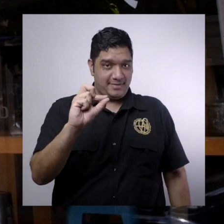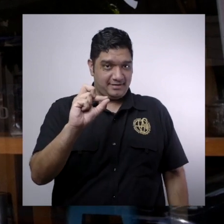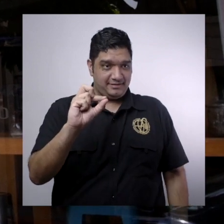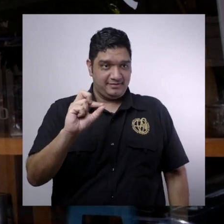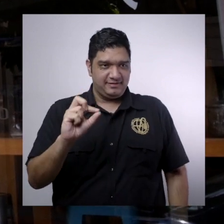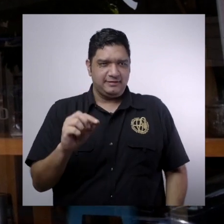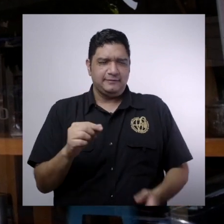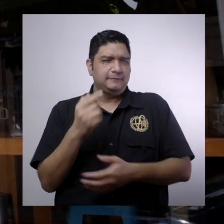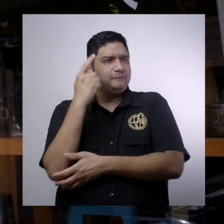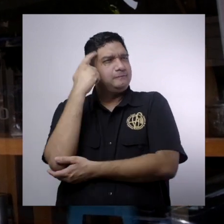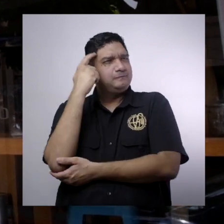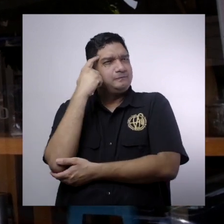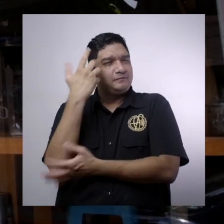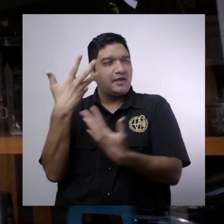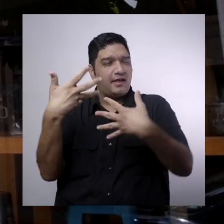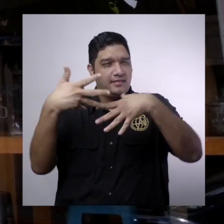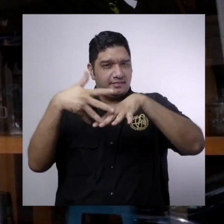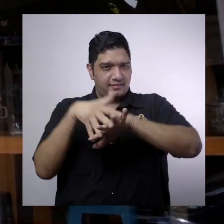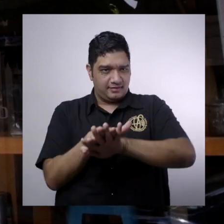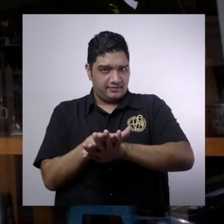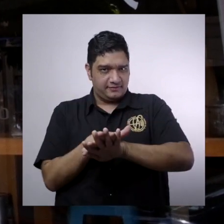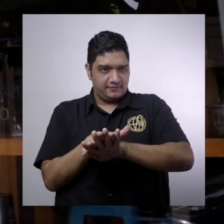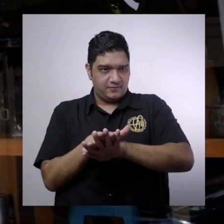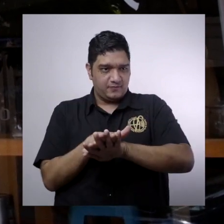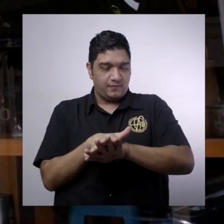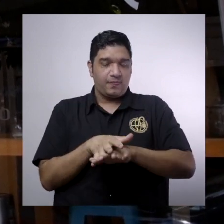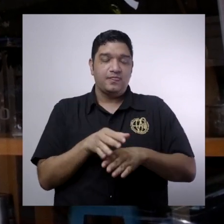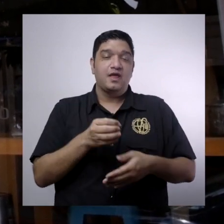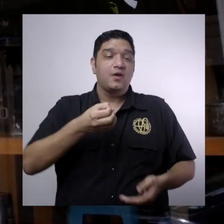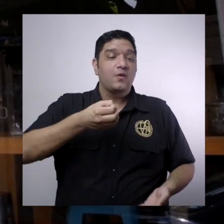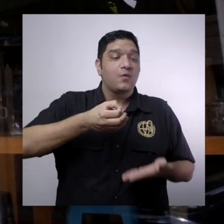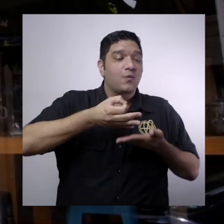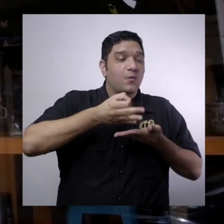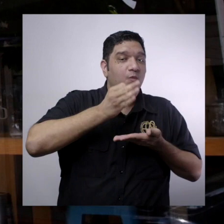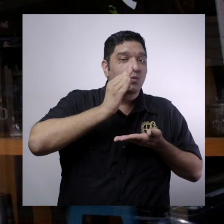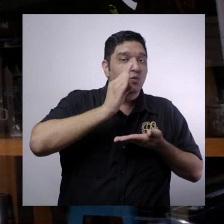una fusión entre café gourmet,